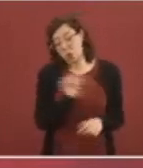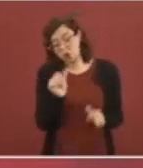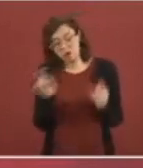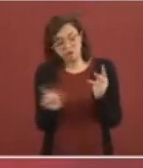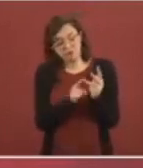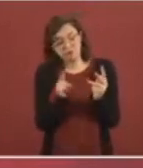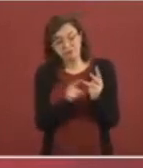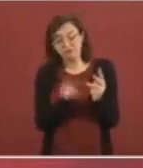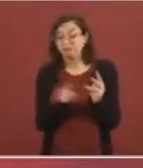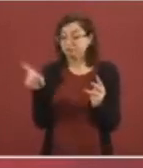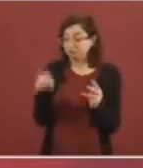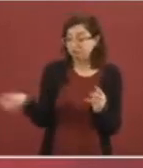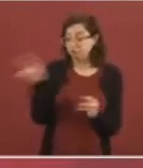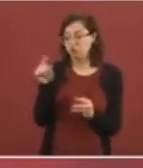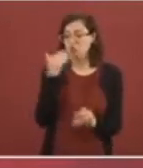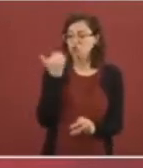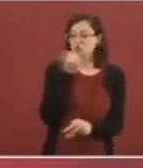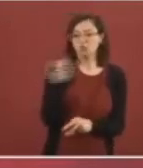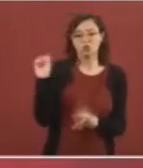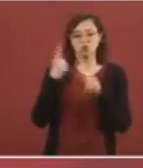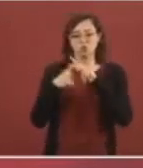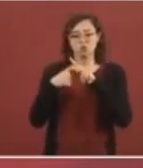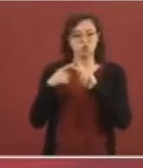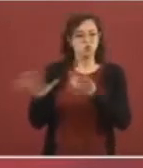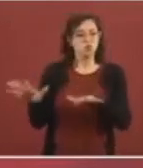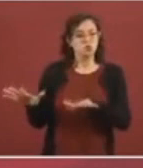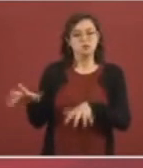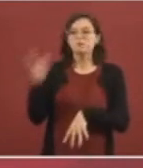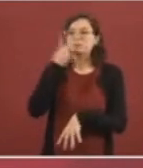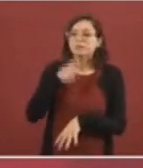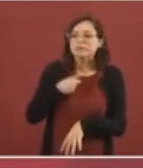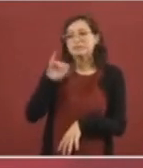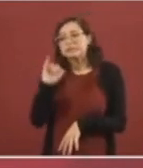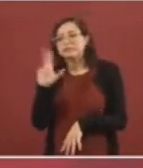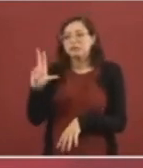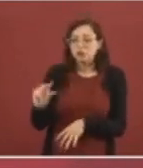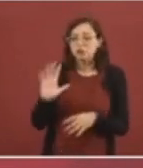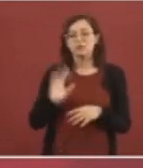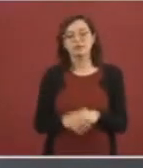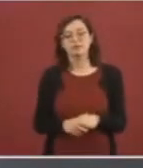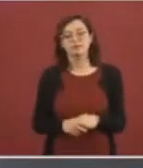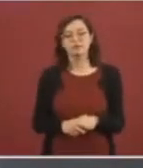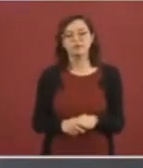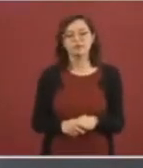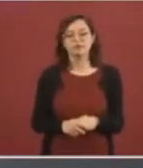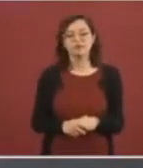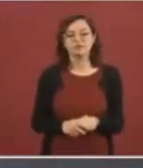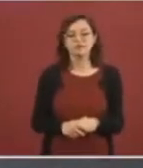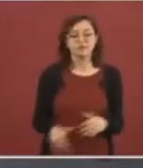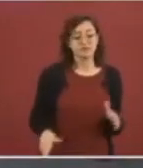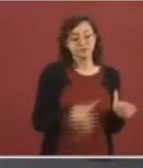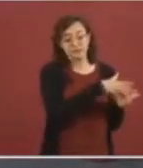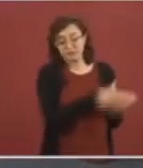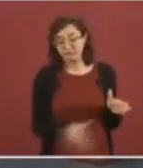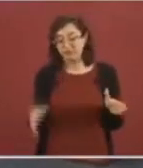digan si es cierto o no, cuando más desigualdad social ha habido